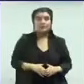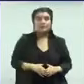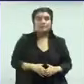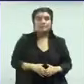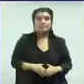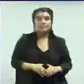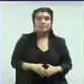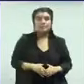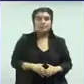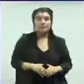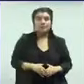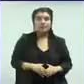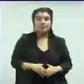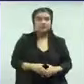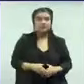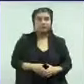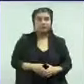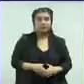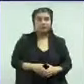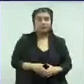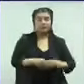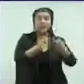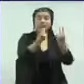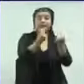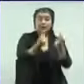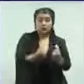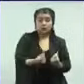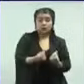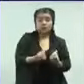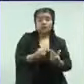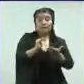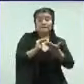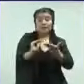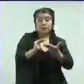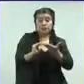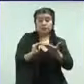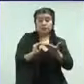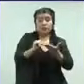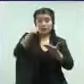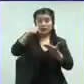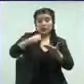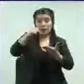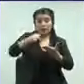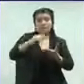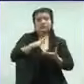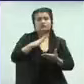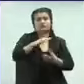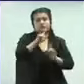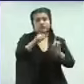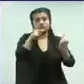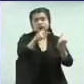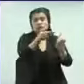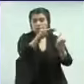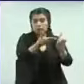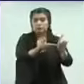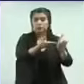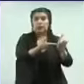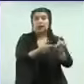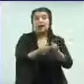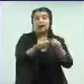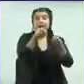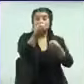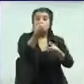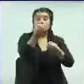Ok. En cuanto a la ejecución del presupuesto vigente, quisiera llamar la atención particularmente a los